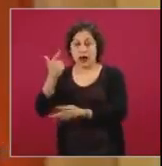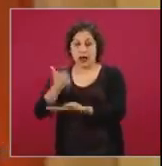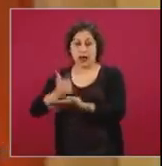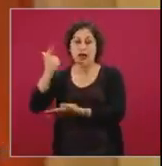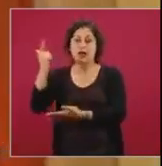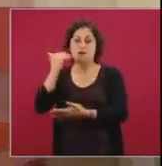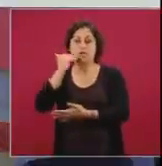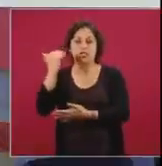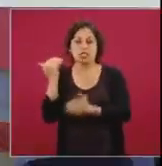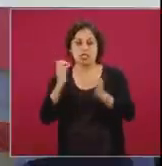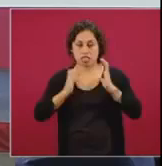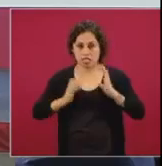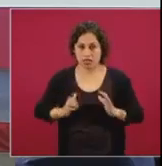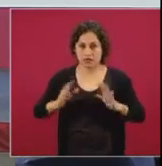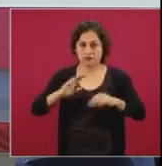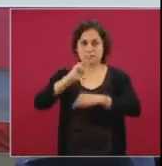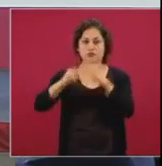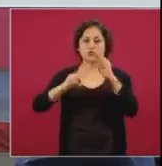mundial, tenemos